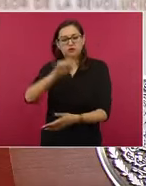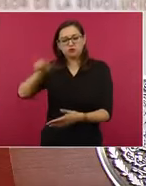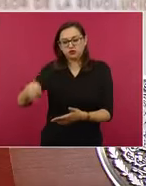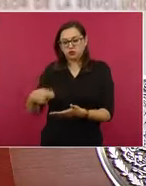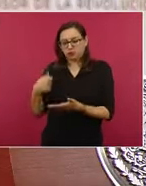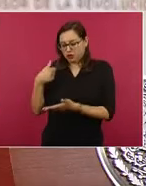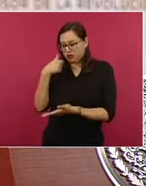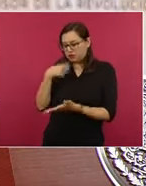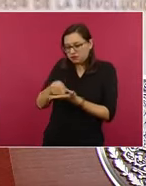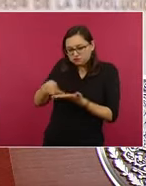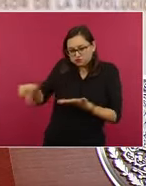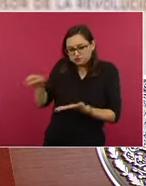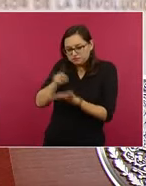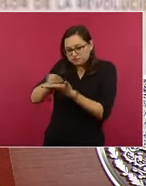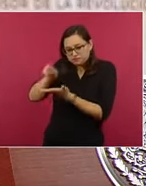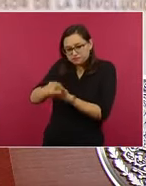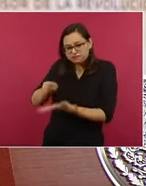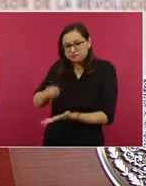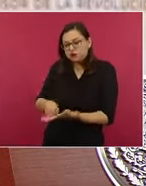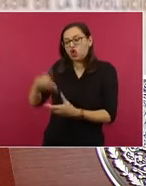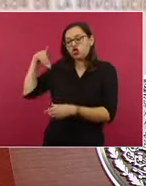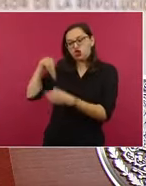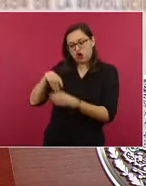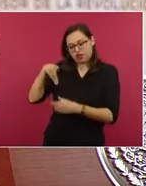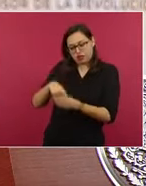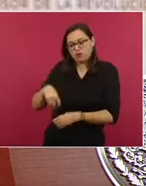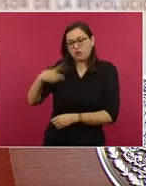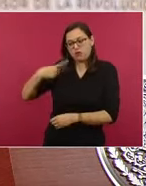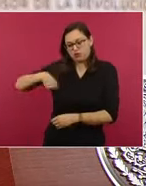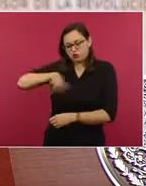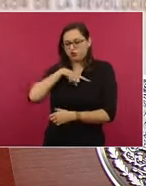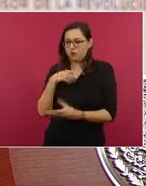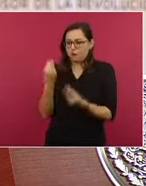de que estábamos haciendo propaganda, lo mismo, ¿no?